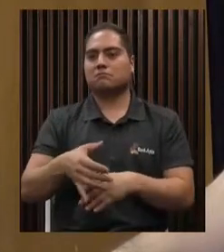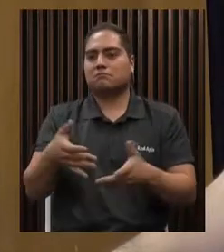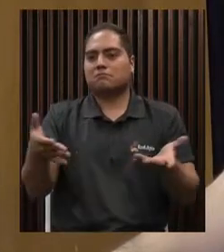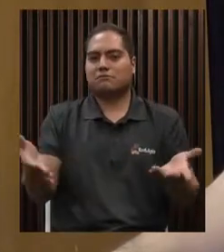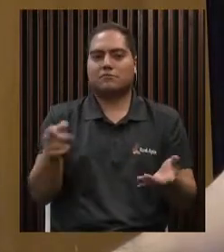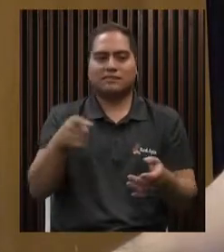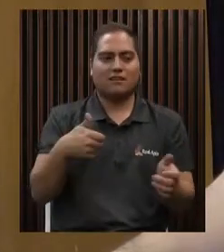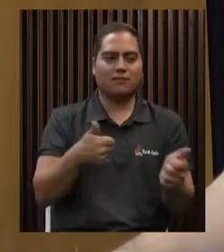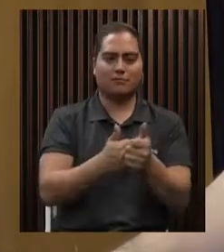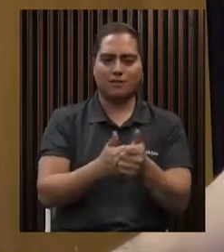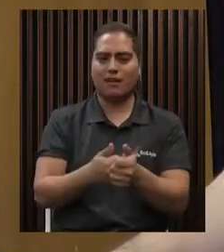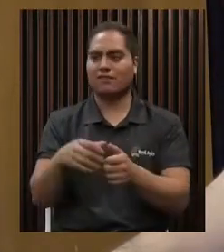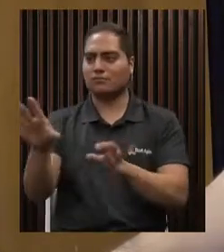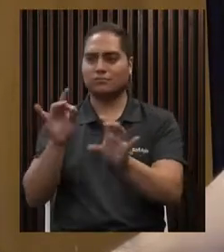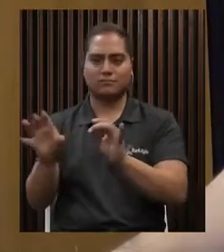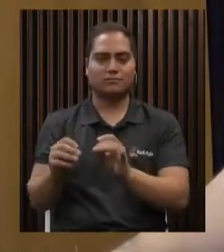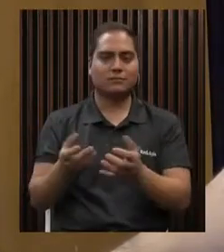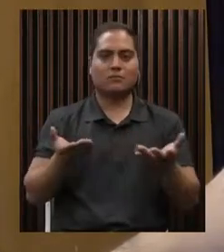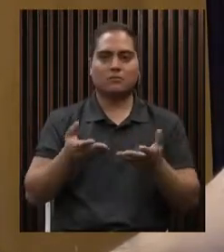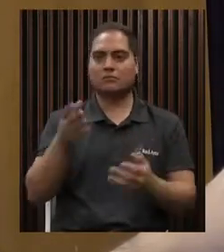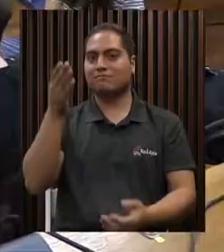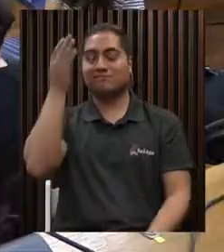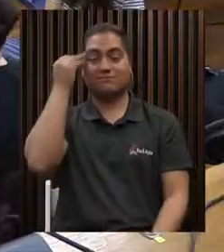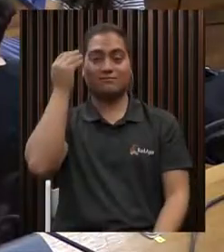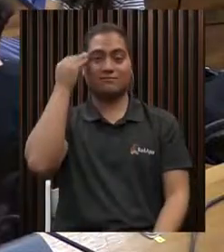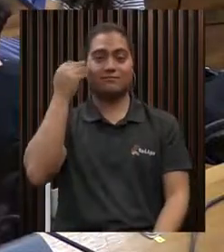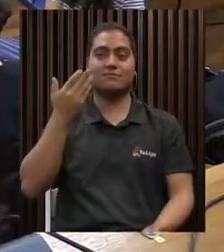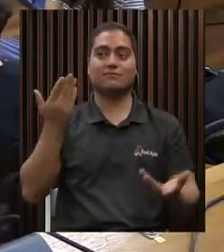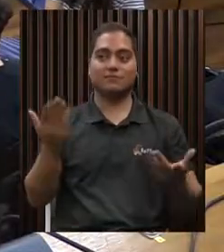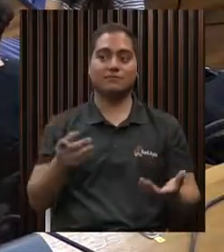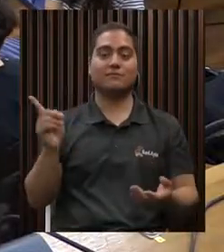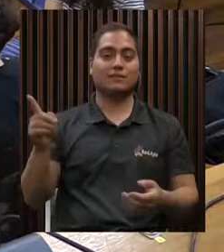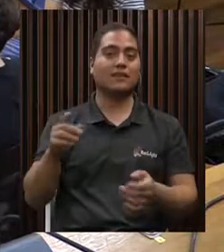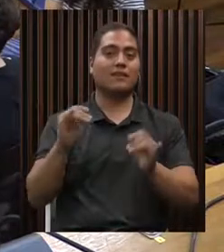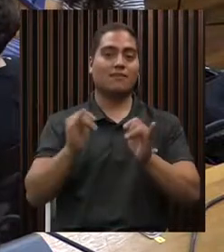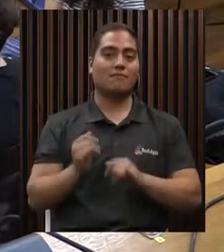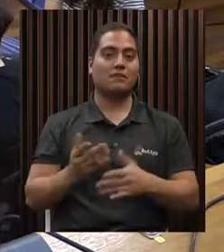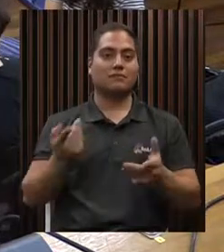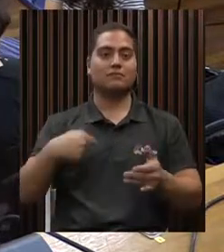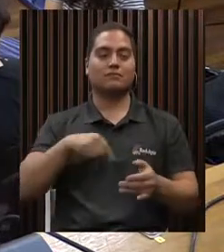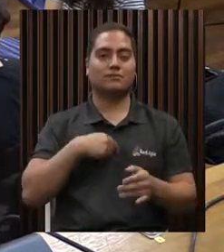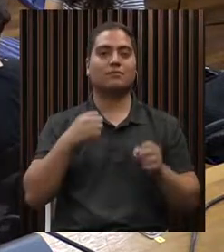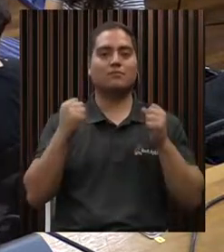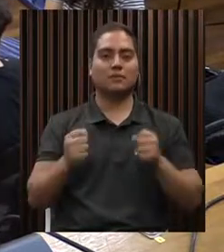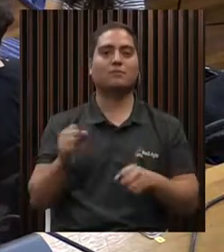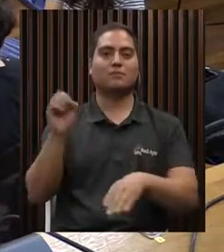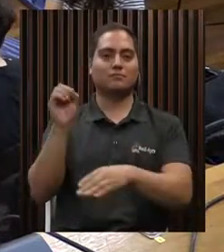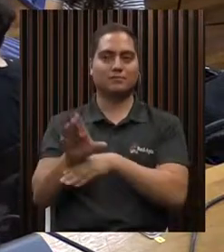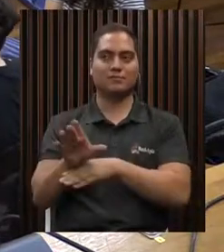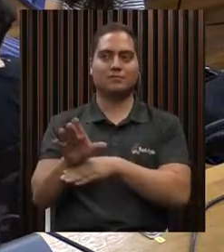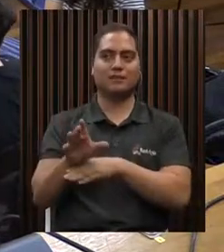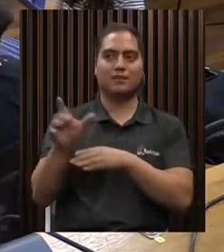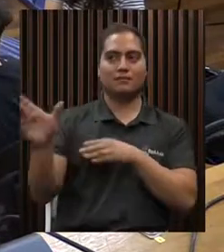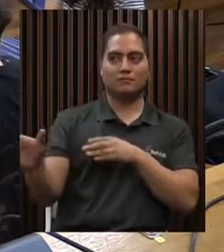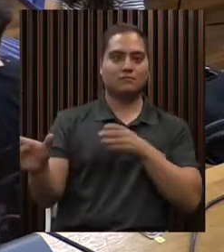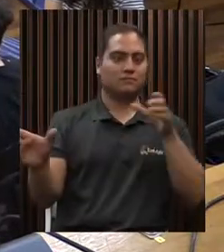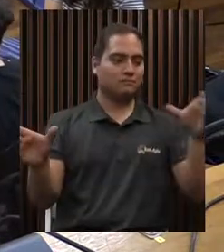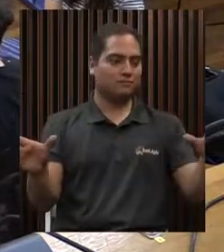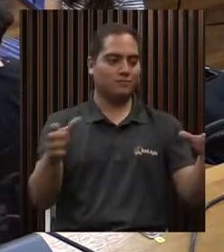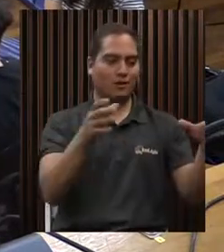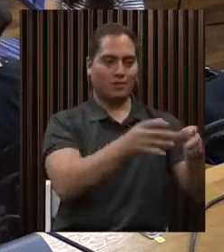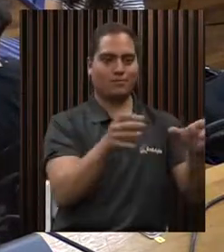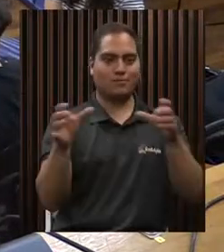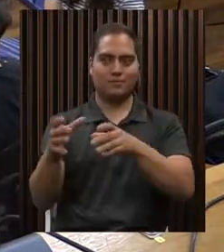Por lo tanto, Brewing es una forma en que nosotros podemos hacer la presentación entre estos mundos y también